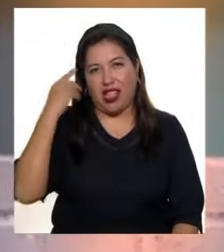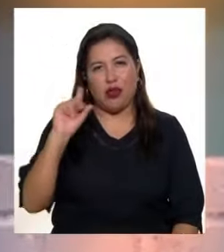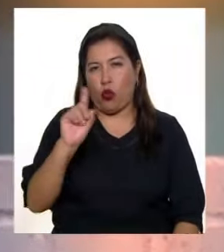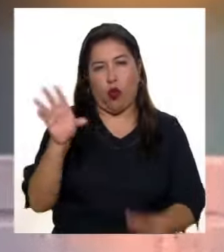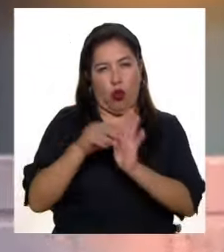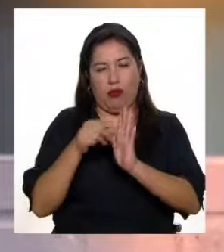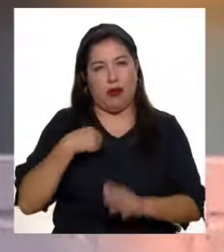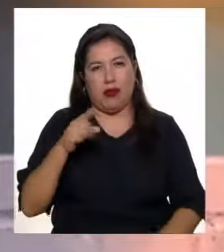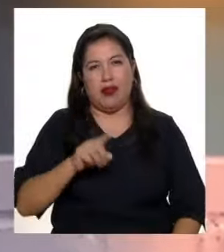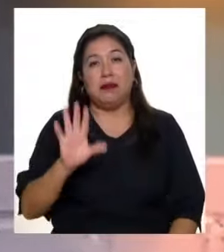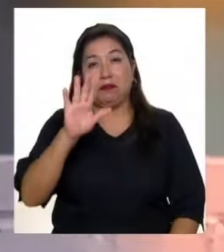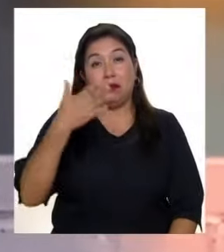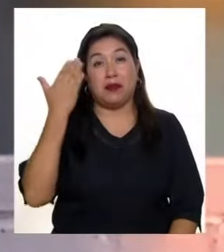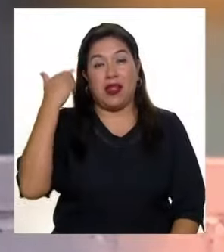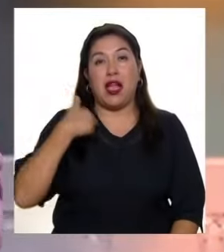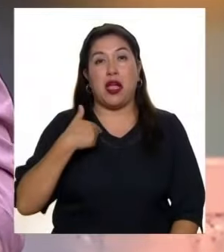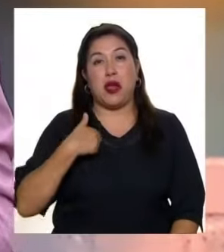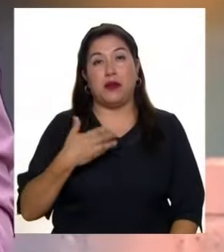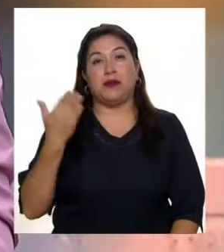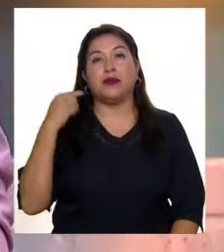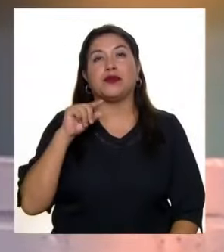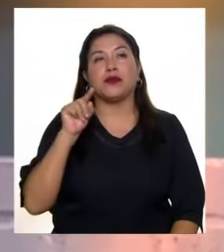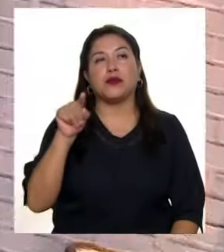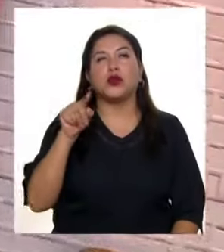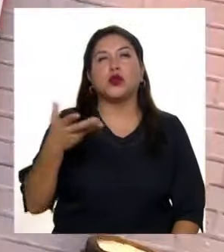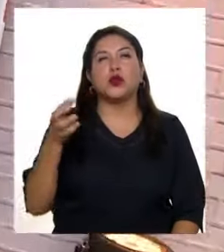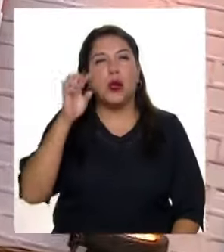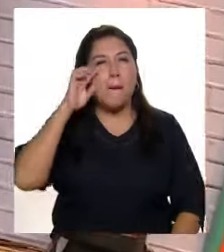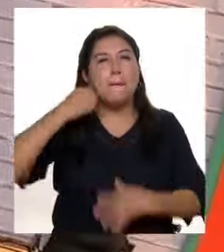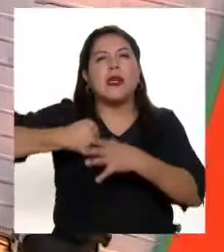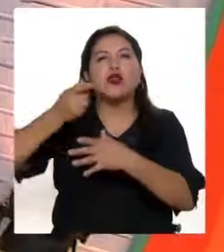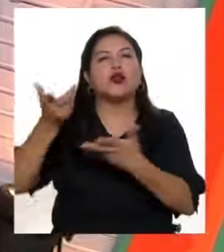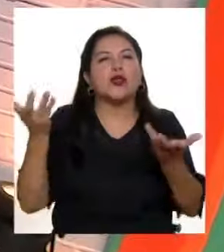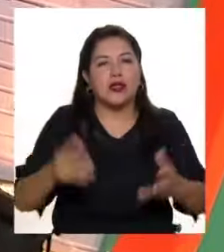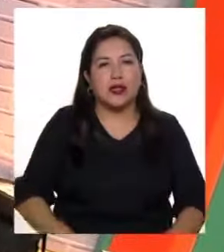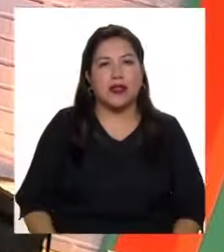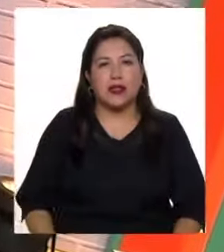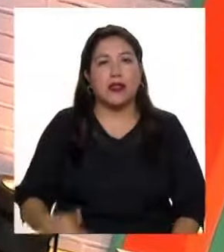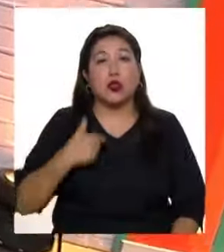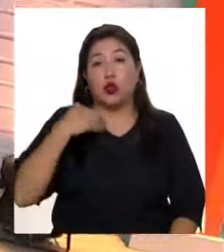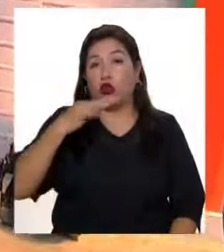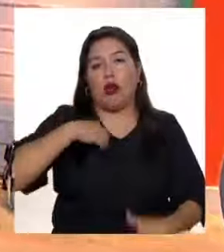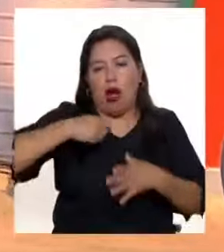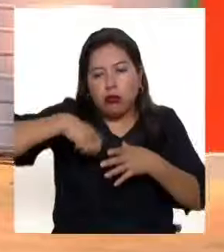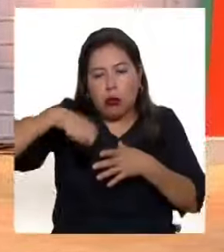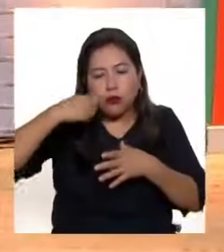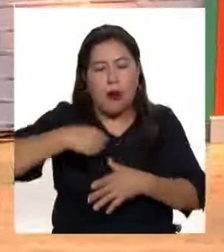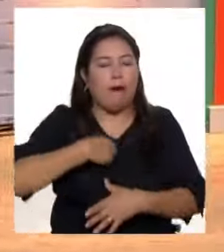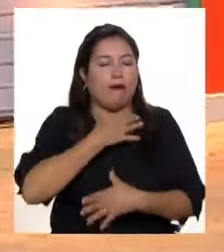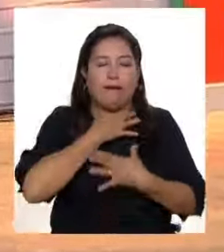hagan. De niño yo, mi querido Pisu. De niño yo, la verdad es que siempre fui de buen diente. Mi padre